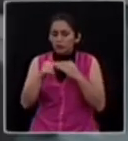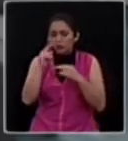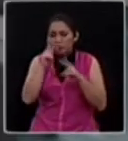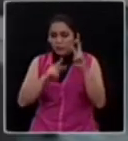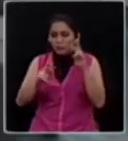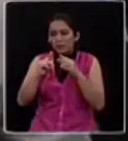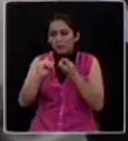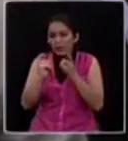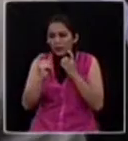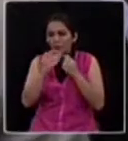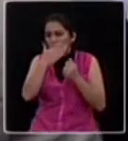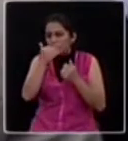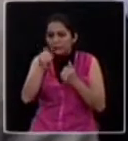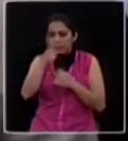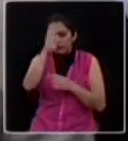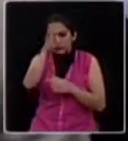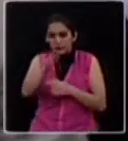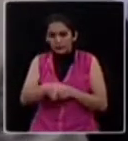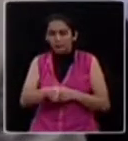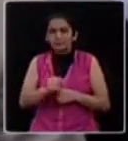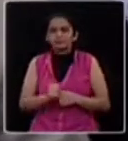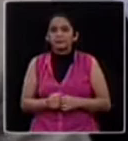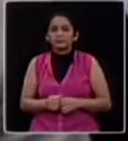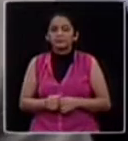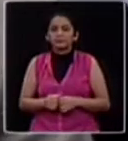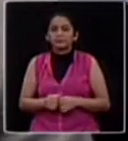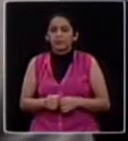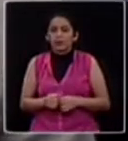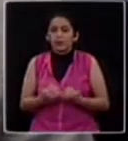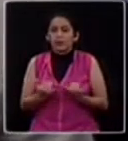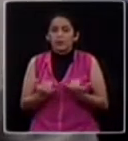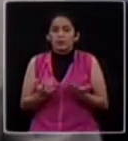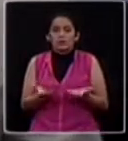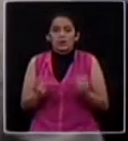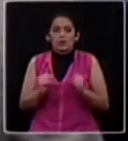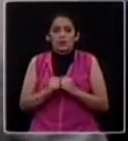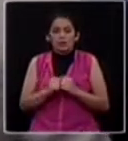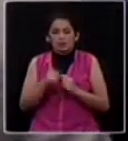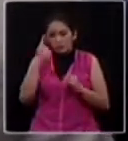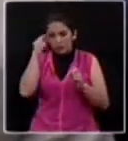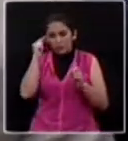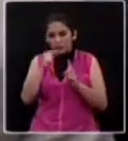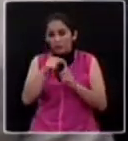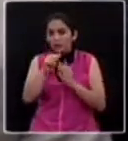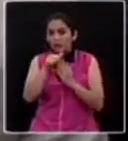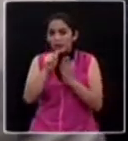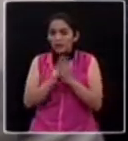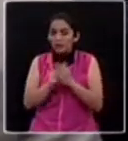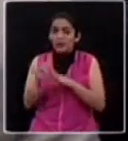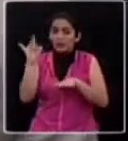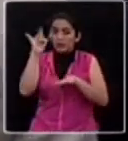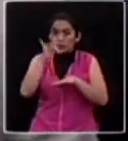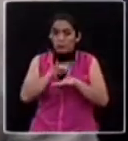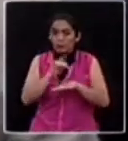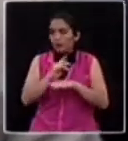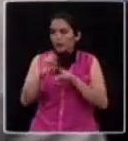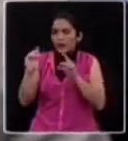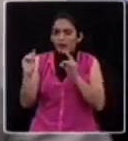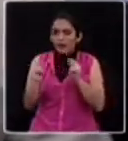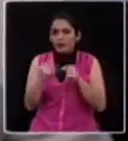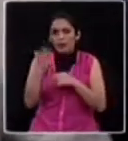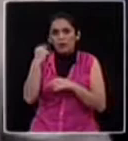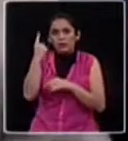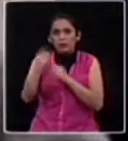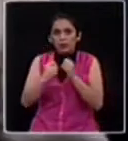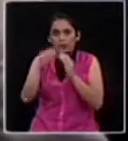los recursos. Bajar los tiempos en agendamiento, que es la prioridad número uno que tengo yo, ya se ha venido bajando. Antes era un año, ahora